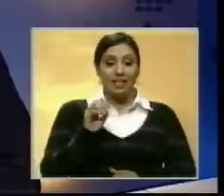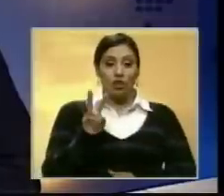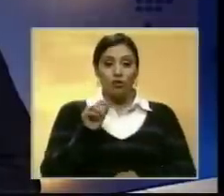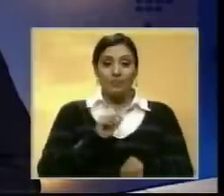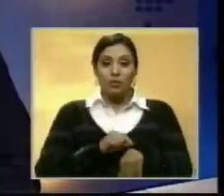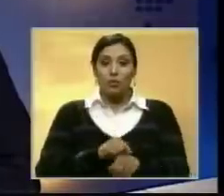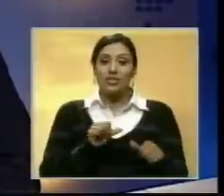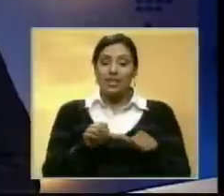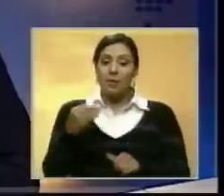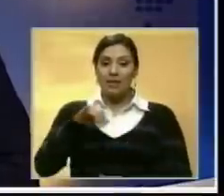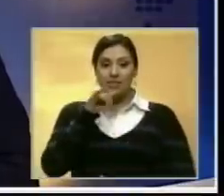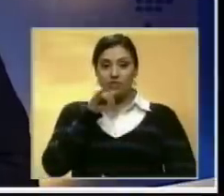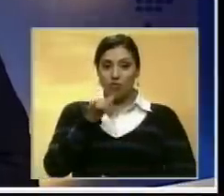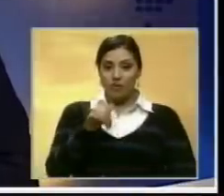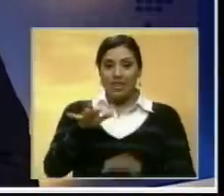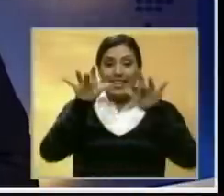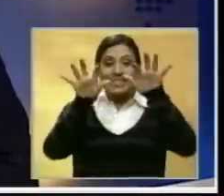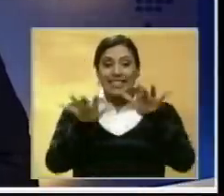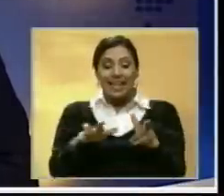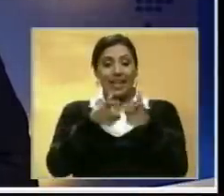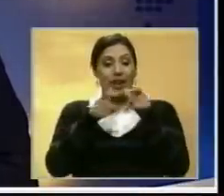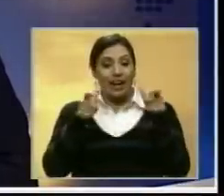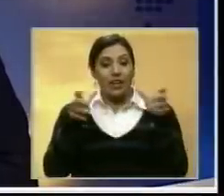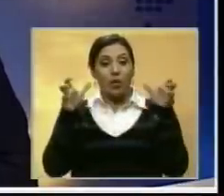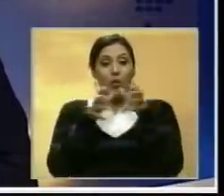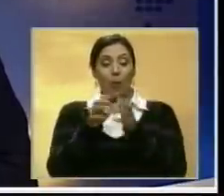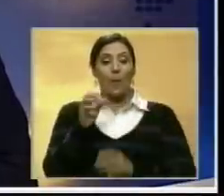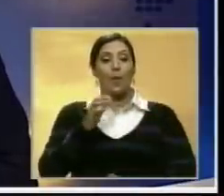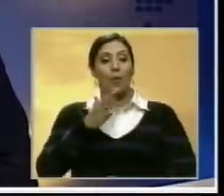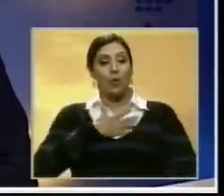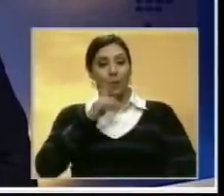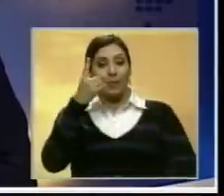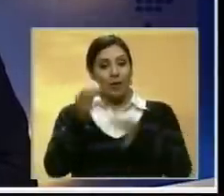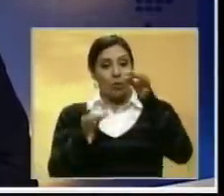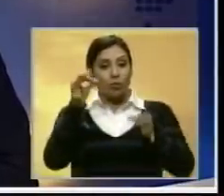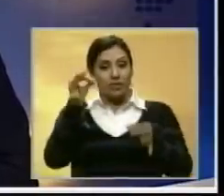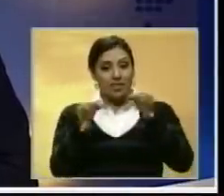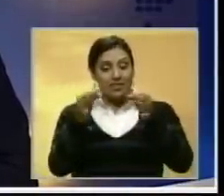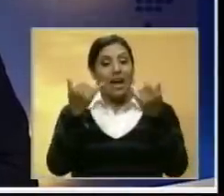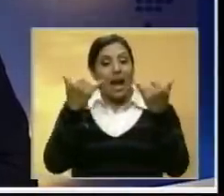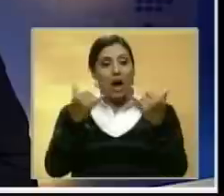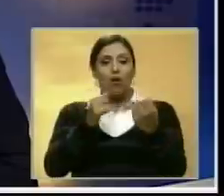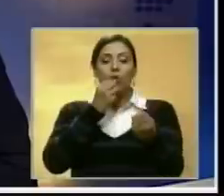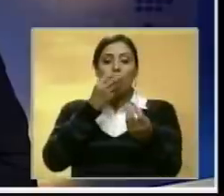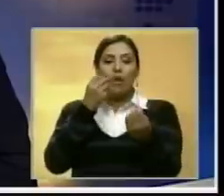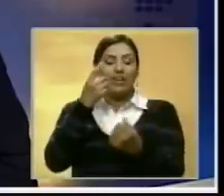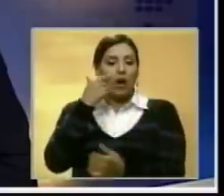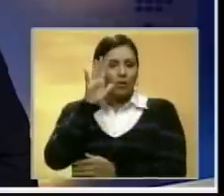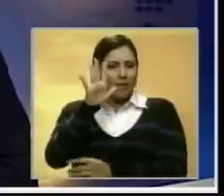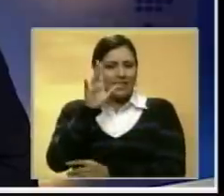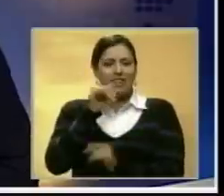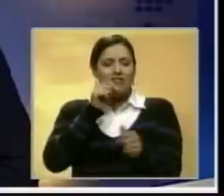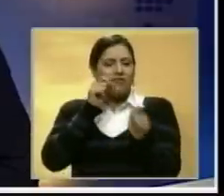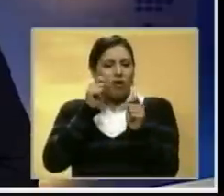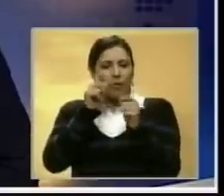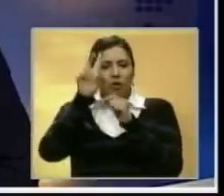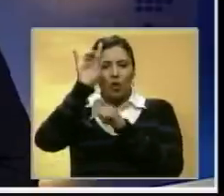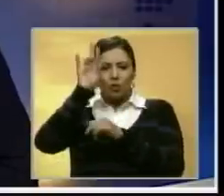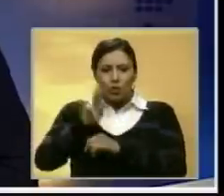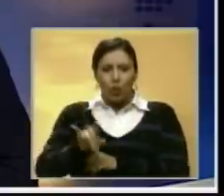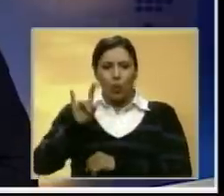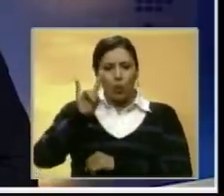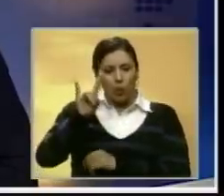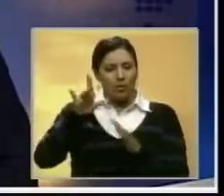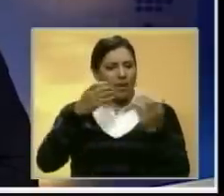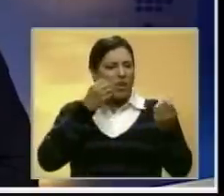(12:12) Continuamos con más información. El secretario general del Partido Primero Justicia, Tomás Guanipa, ofrece su acostumbrada rueda de prensa de los lunes para